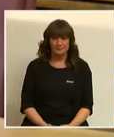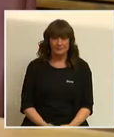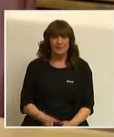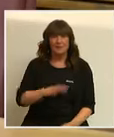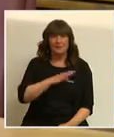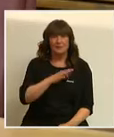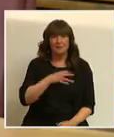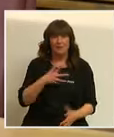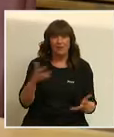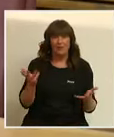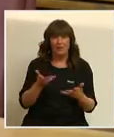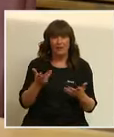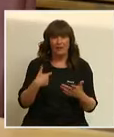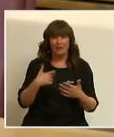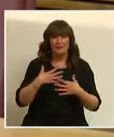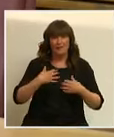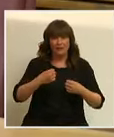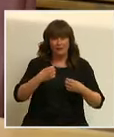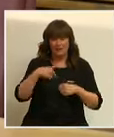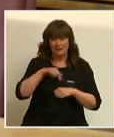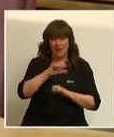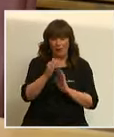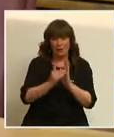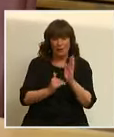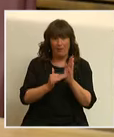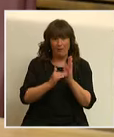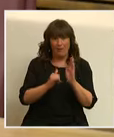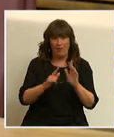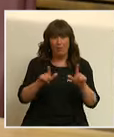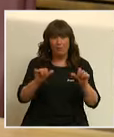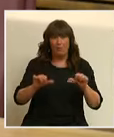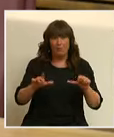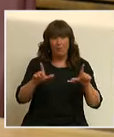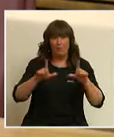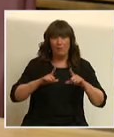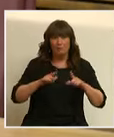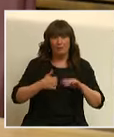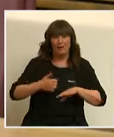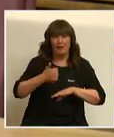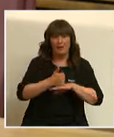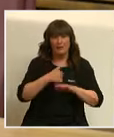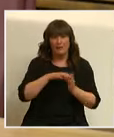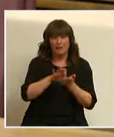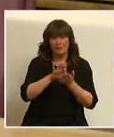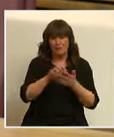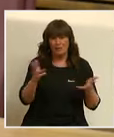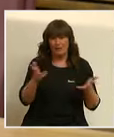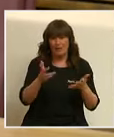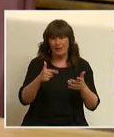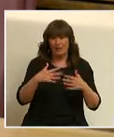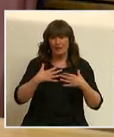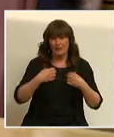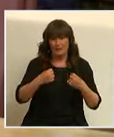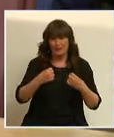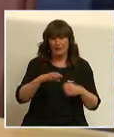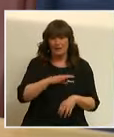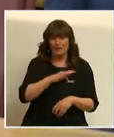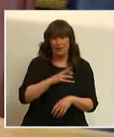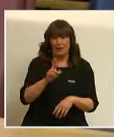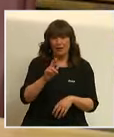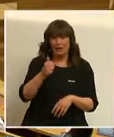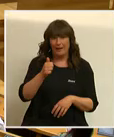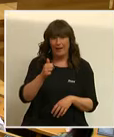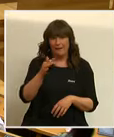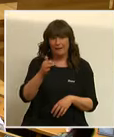Al Servei d'Emergències Sanitàries de la Comunitat Valenciana replega el diploma al cap de Serveis d'Emergències Sanitàries, senyor Rafael